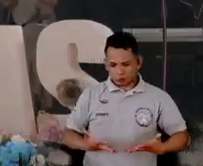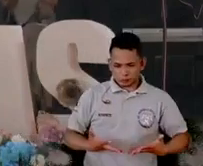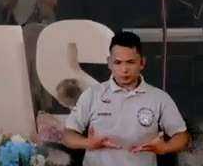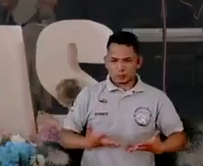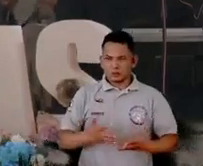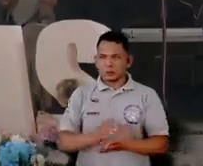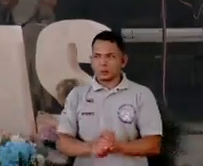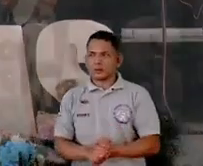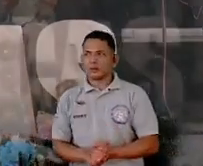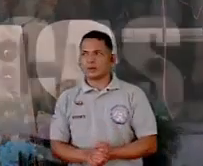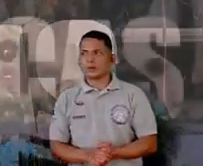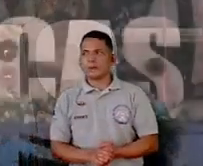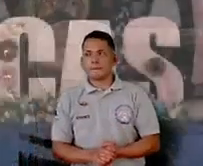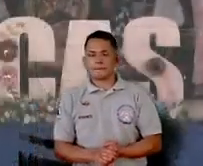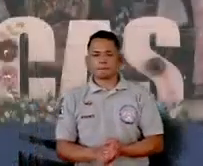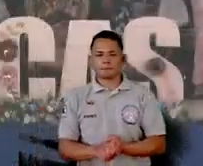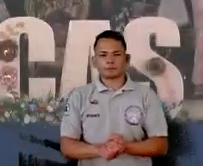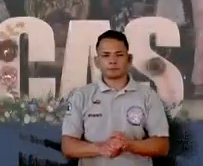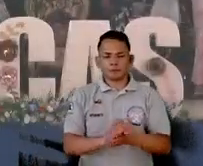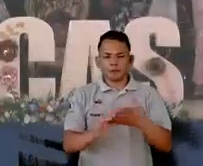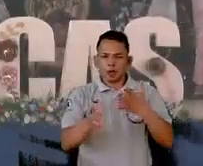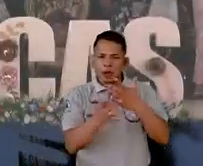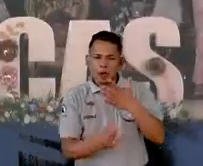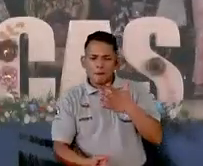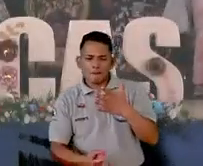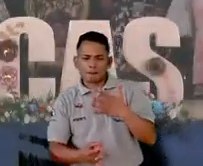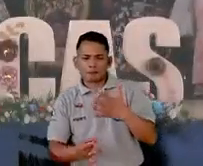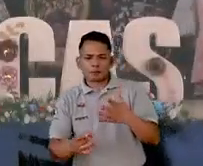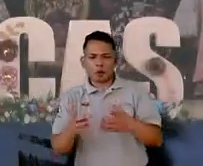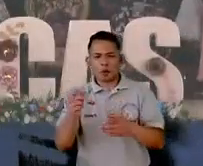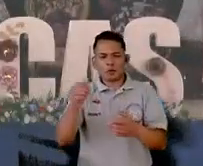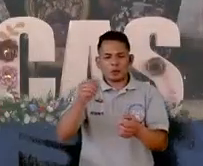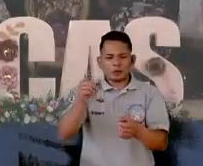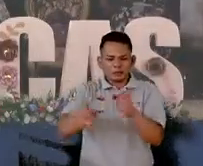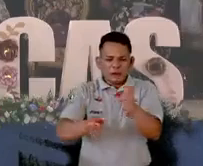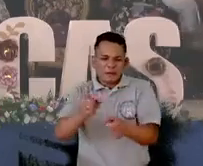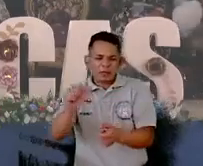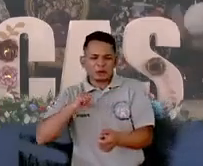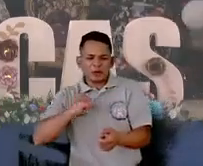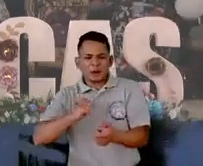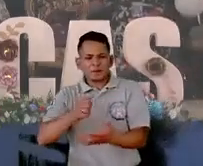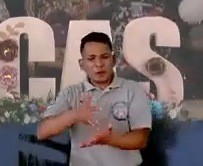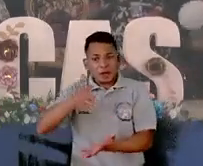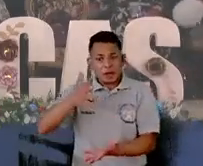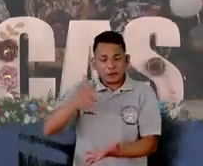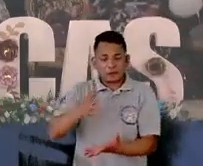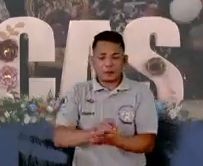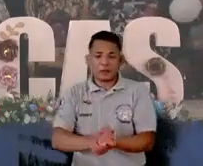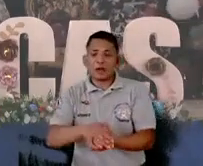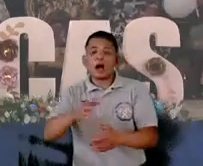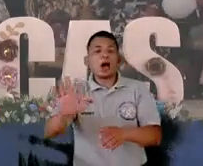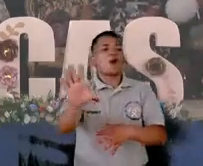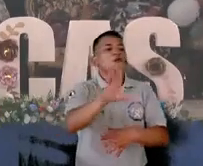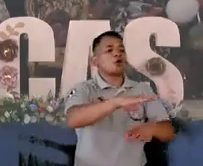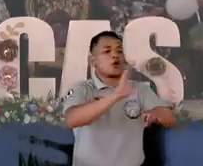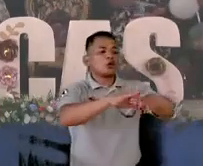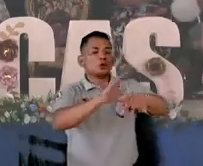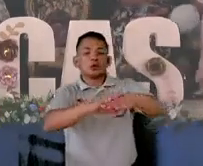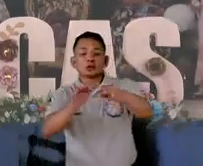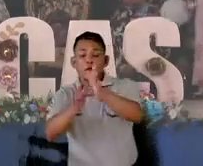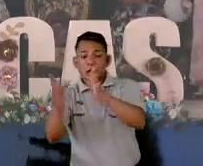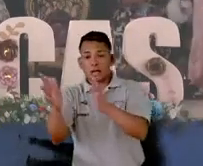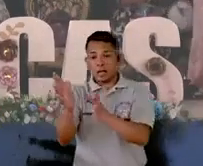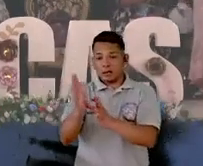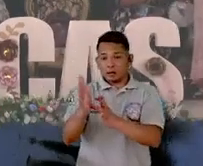y viejos, a pobres y adinerados, para toditos aquellos que Jesucristo ha llamado. Por eso es que aquí cantamos